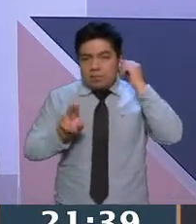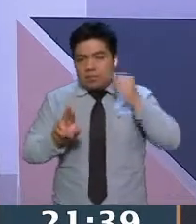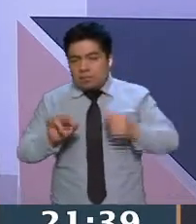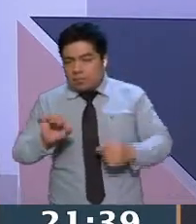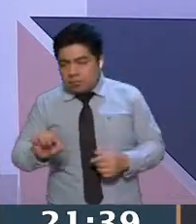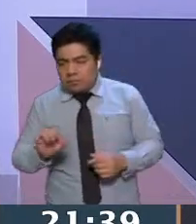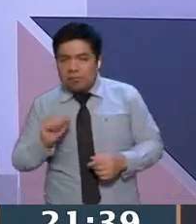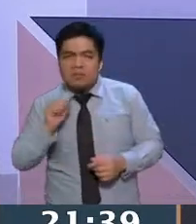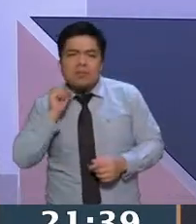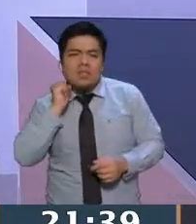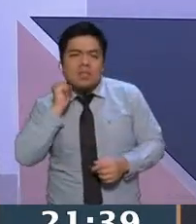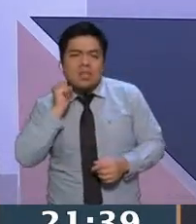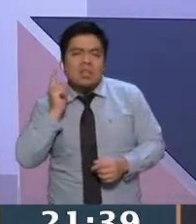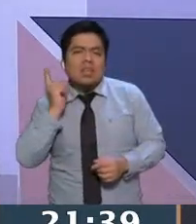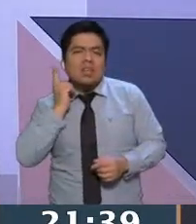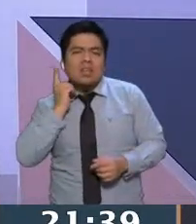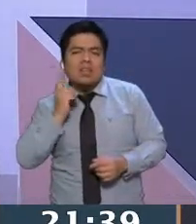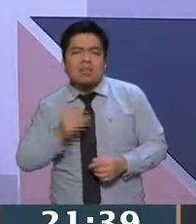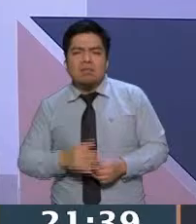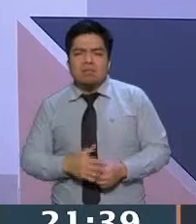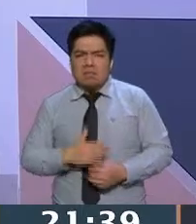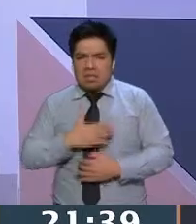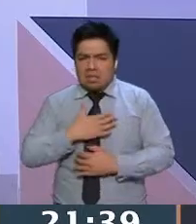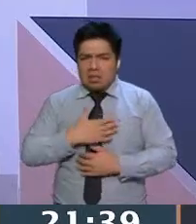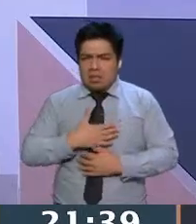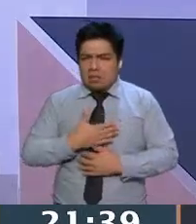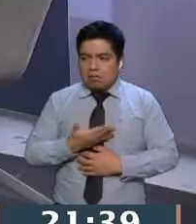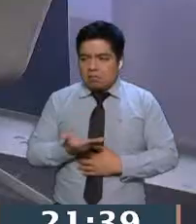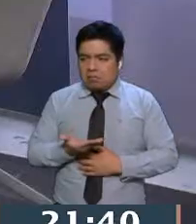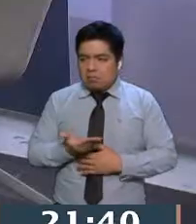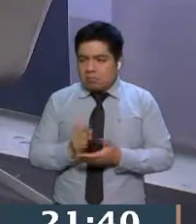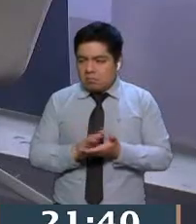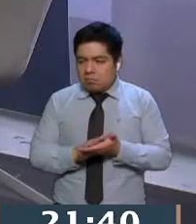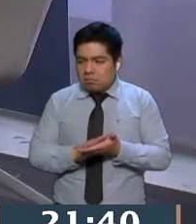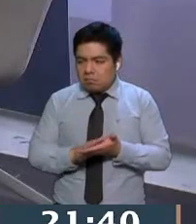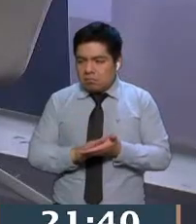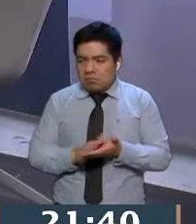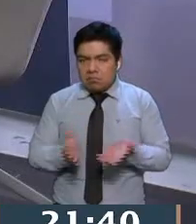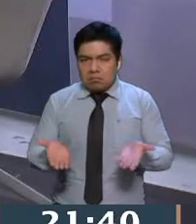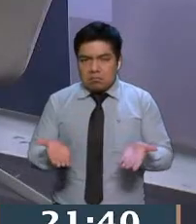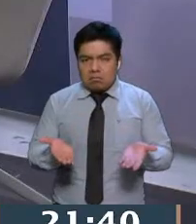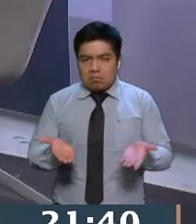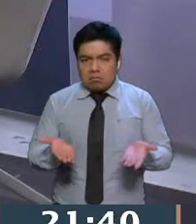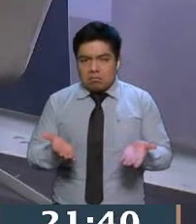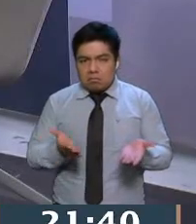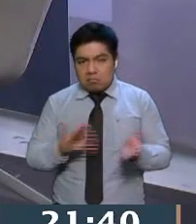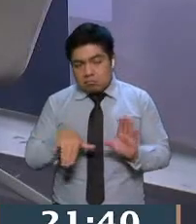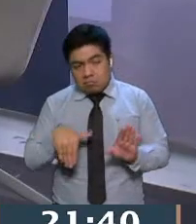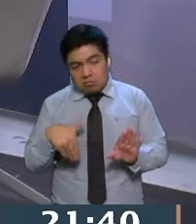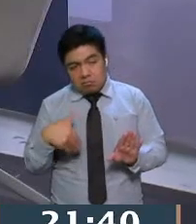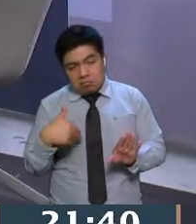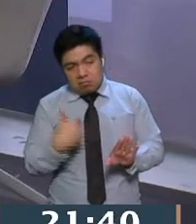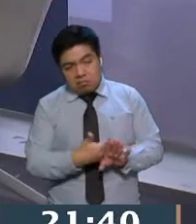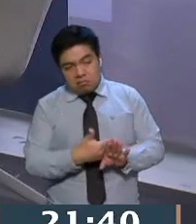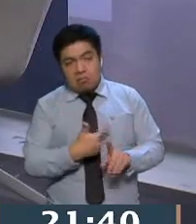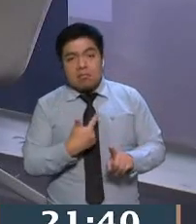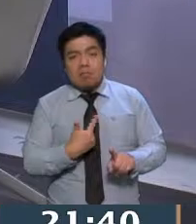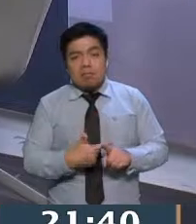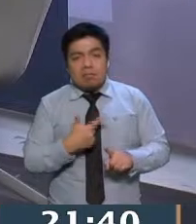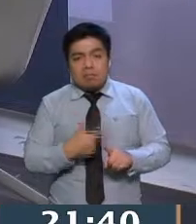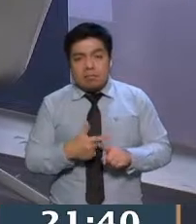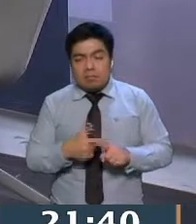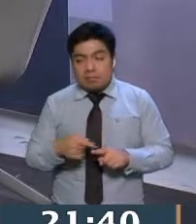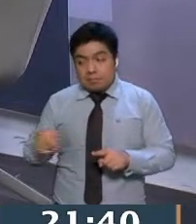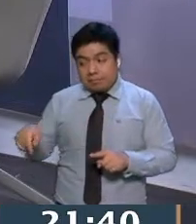o diputados. Se acabó el juego democrático y por tanto quien atenta en realidad contra la democracia son no solo